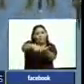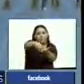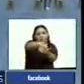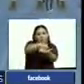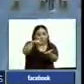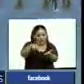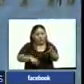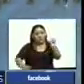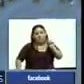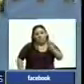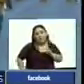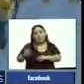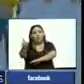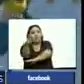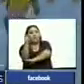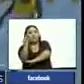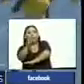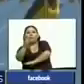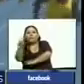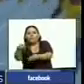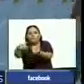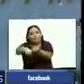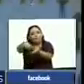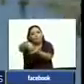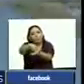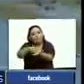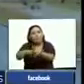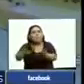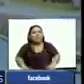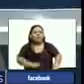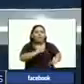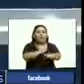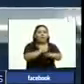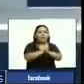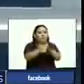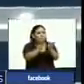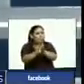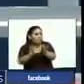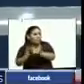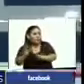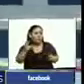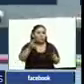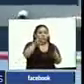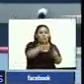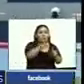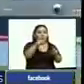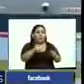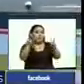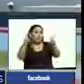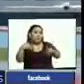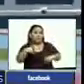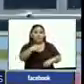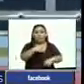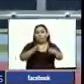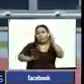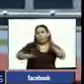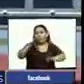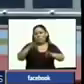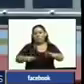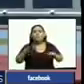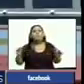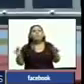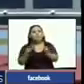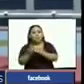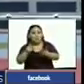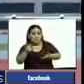y 22 de la Libertad como parte del Plan de Prevención de Violencia del Ministerio de Justicia y Seguridad Pública misma institución que ha